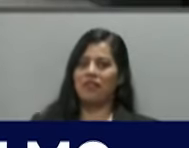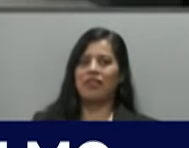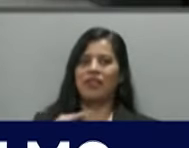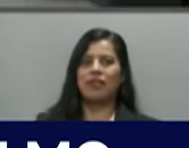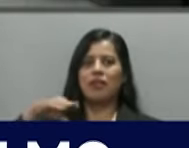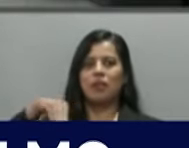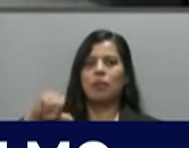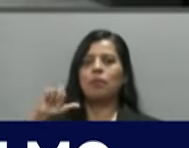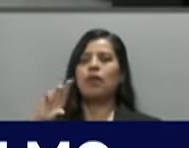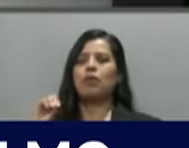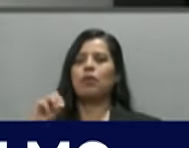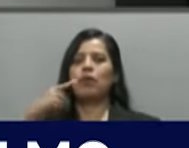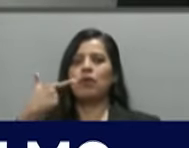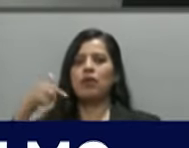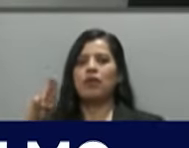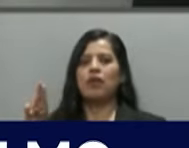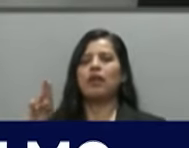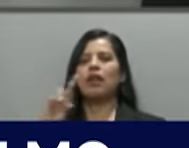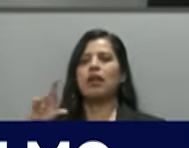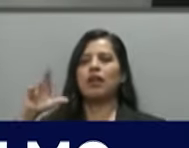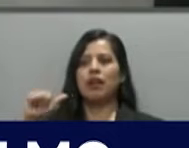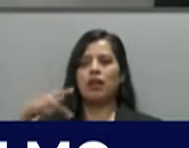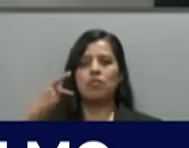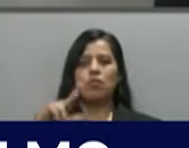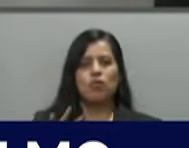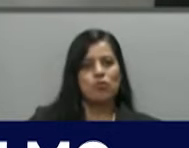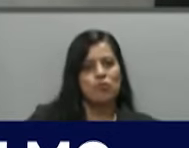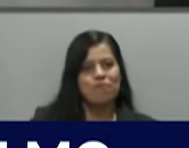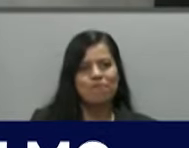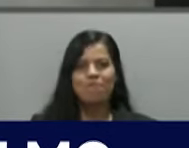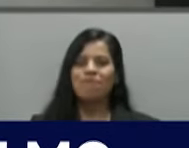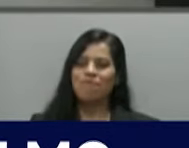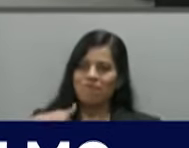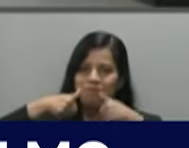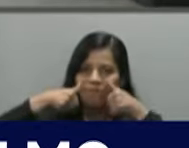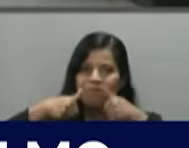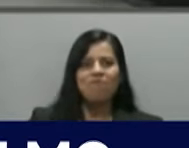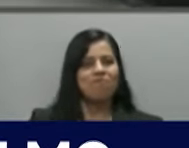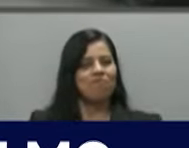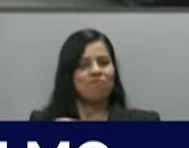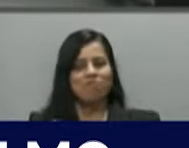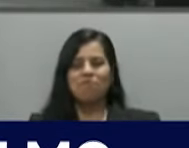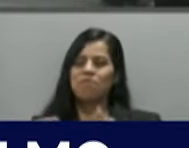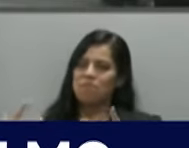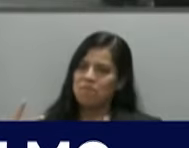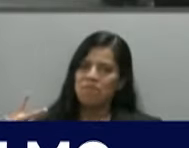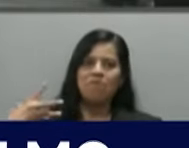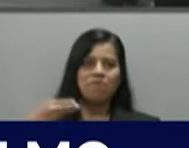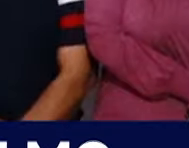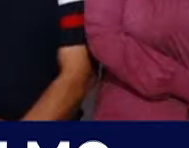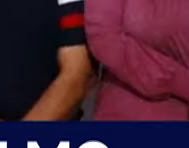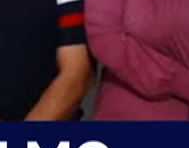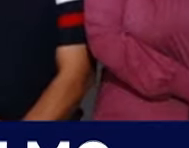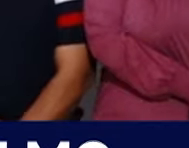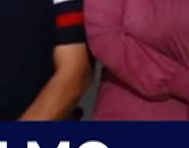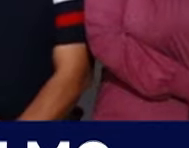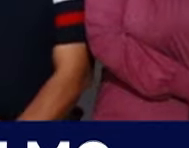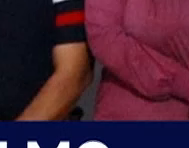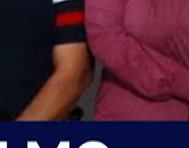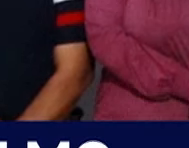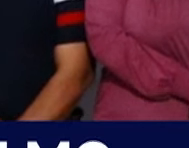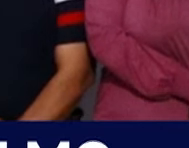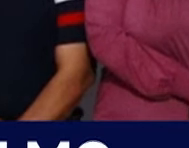hacer recorridos en la búsqueda del voto, aunque de acuerdo con lo aprobado pueden hacerlo después de las 4 de la tarde. Eduardo